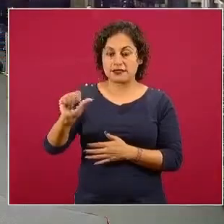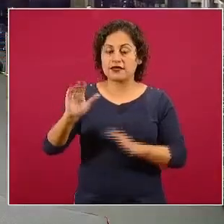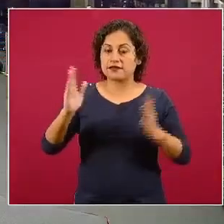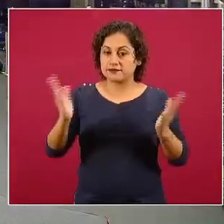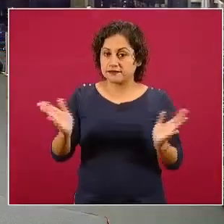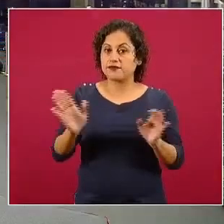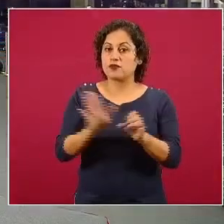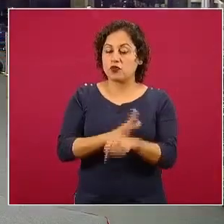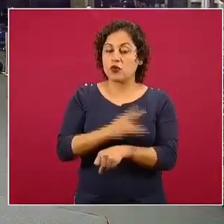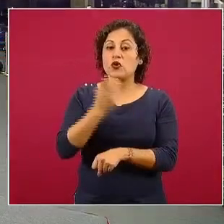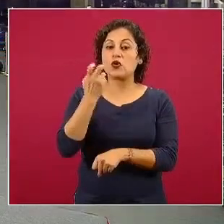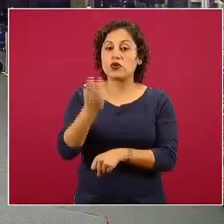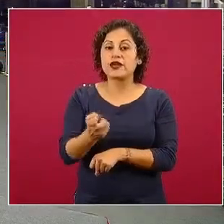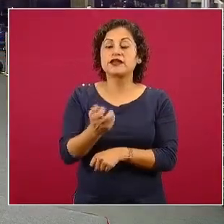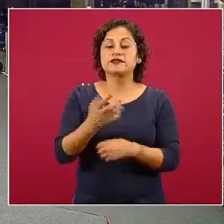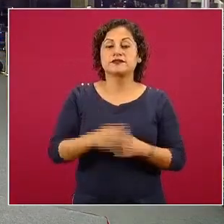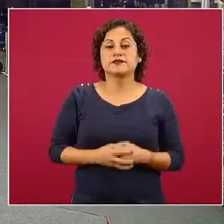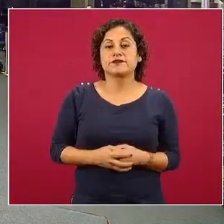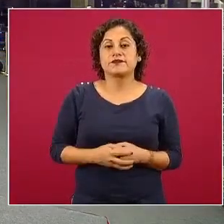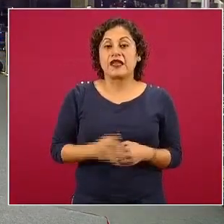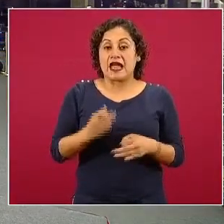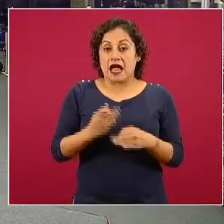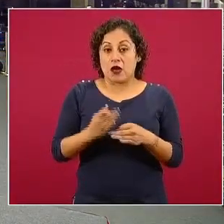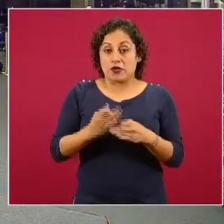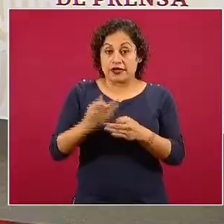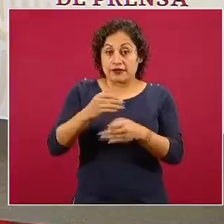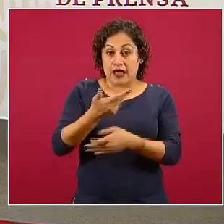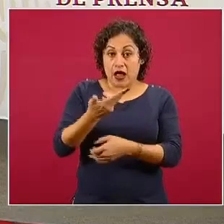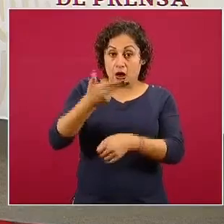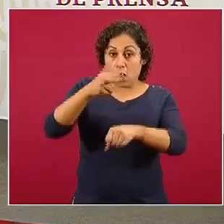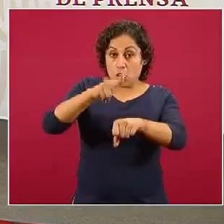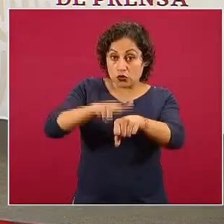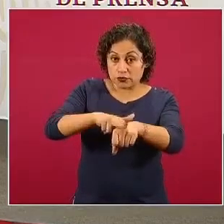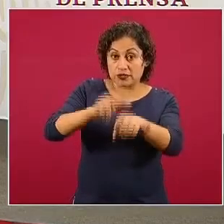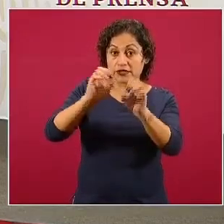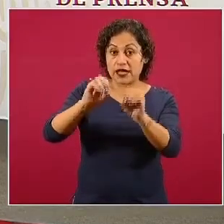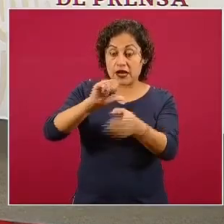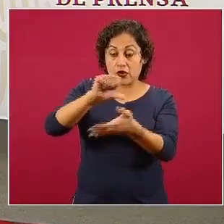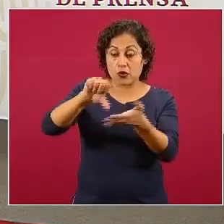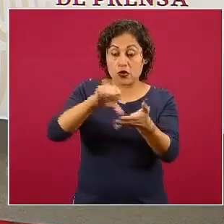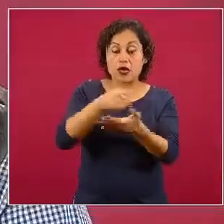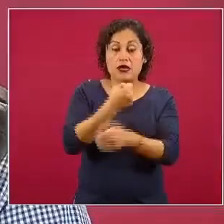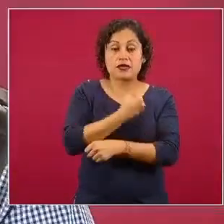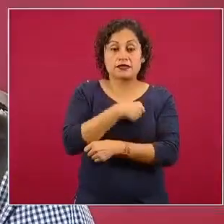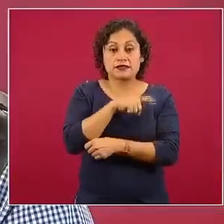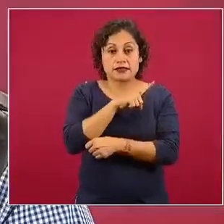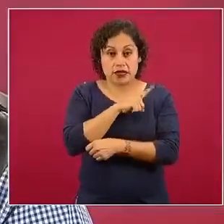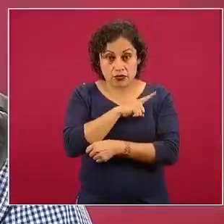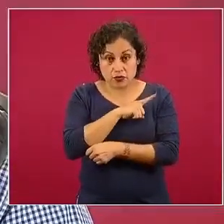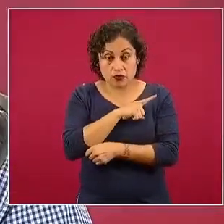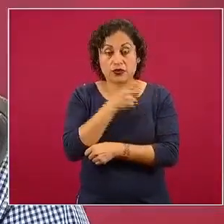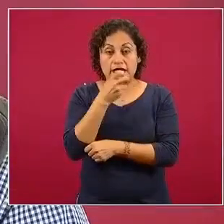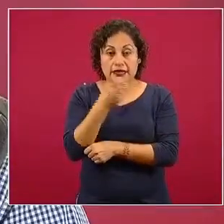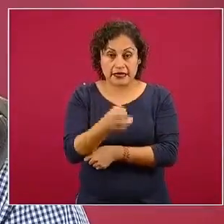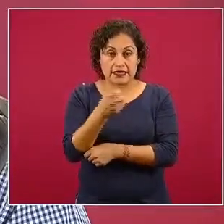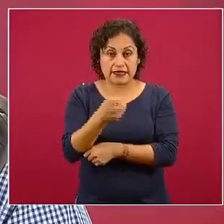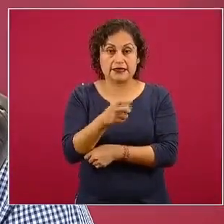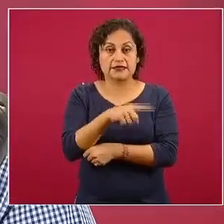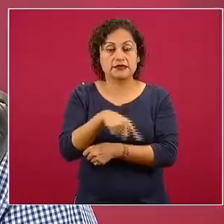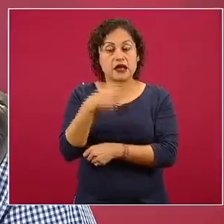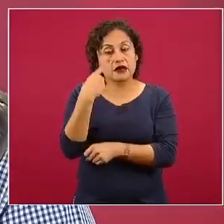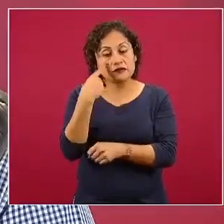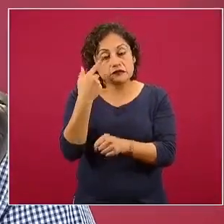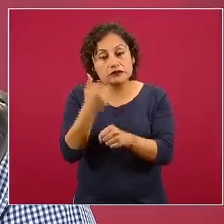Entonces, más que en su momento la clínica por sí sola o un signo-síntoma pueda contribuir a diferenciar entre una